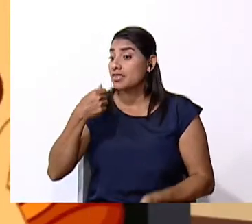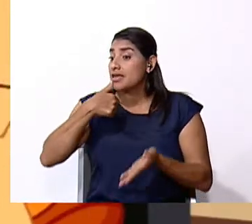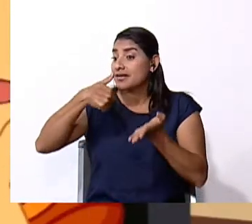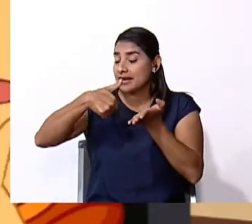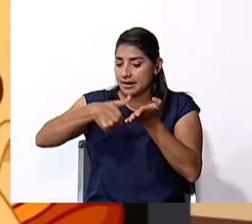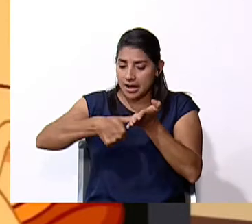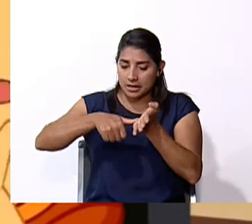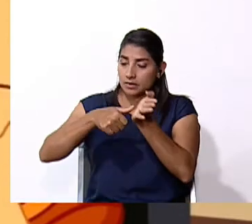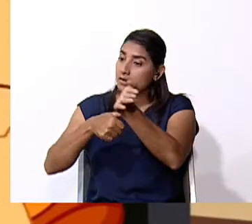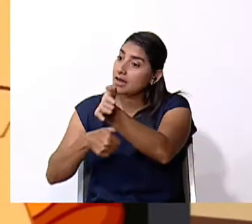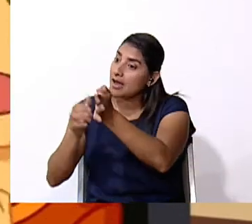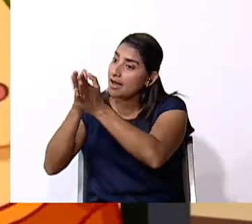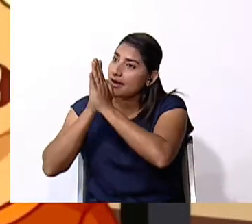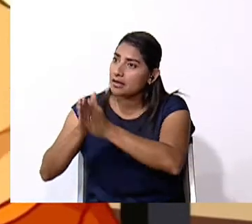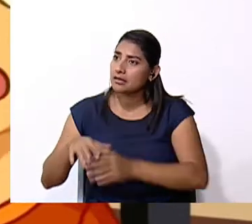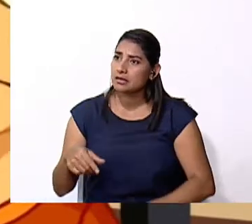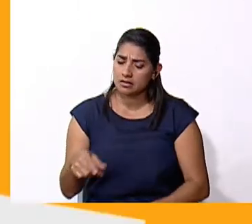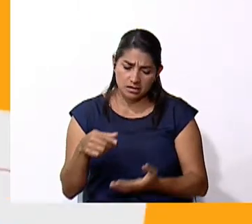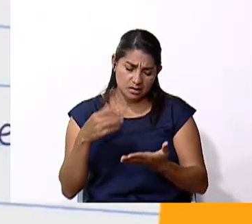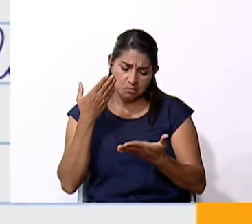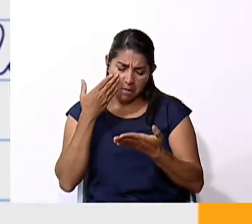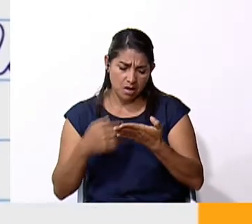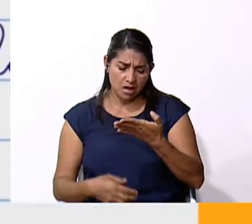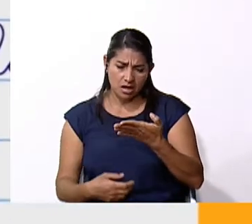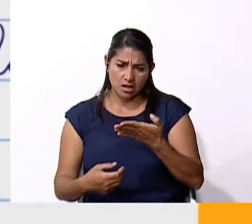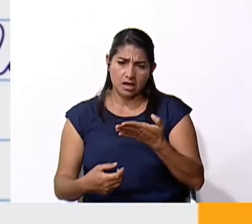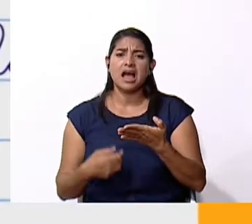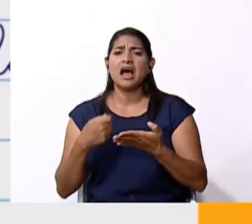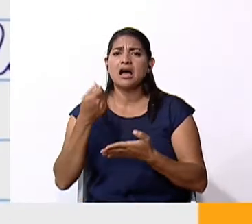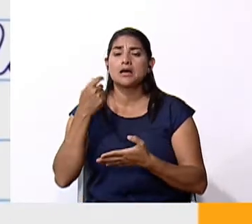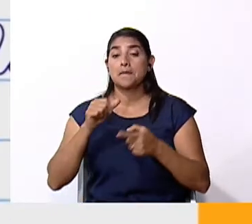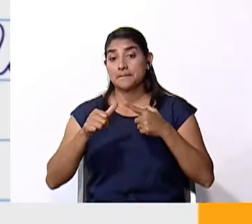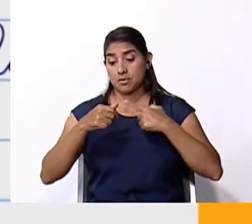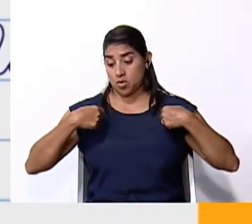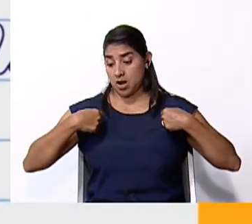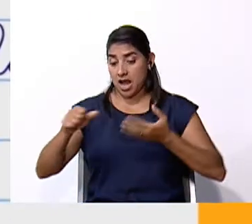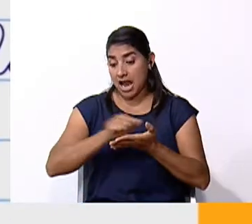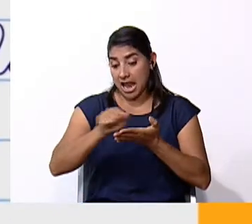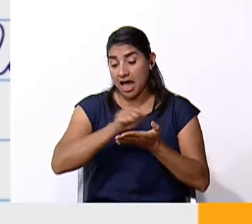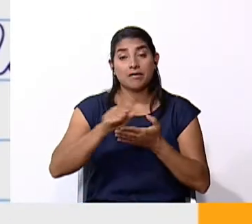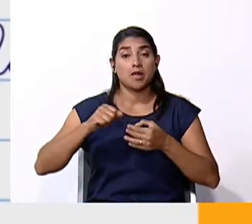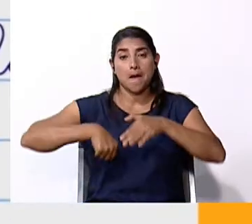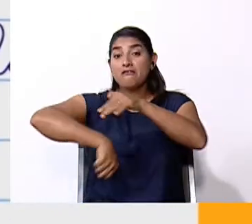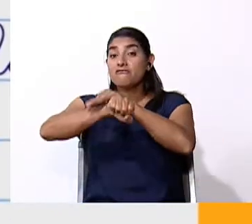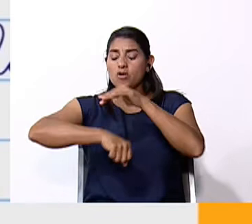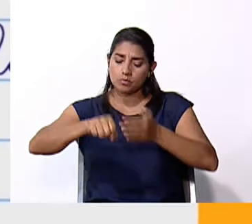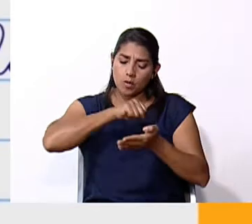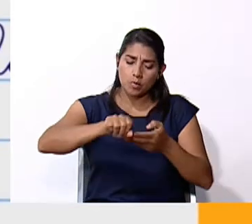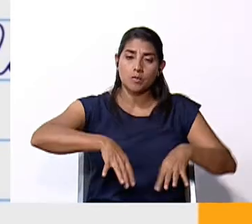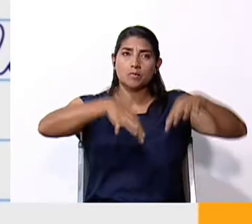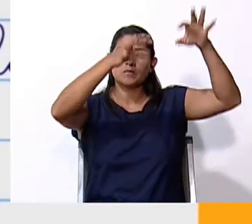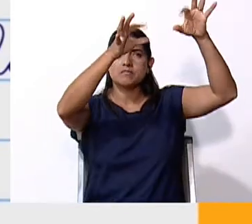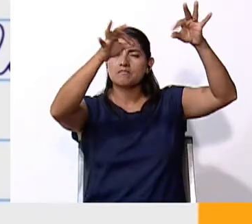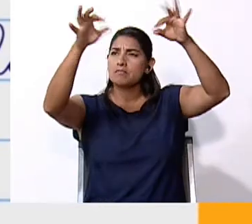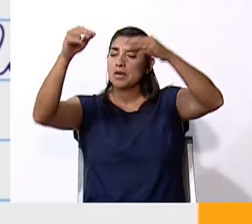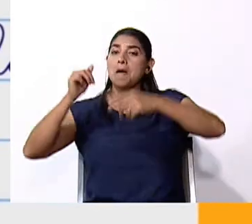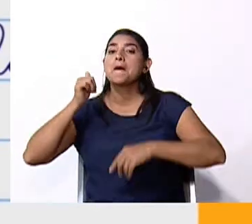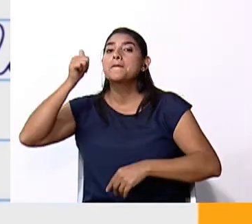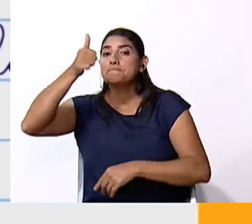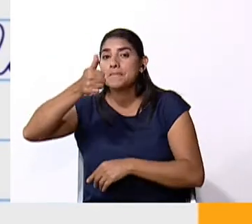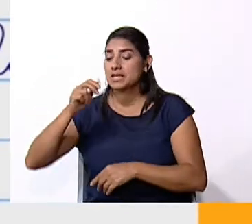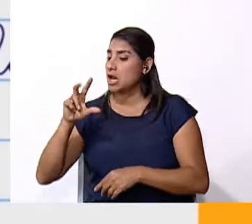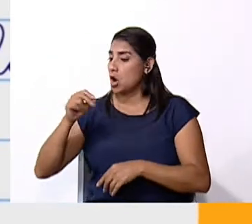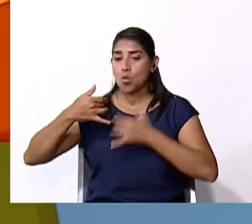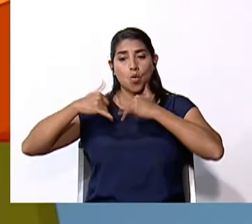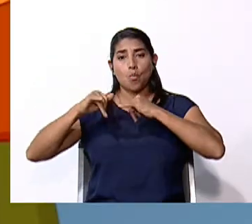nota pidiendo algo y dice que no entendió. Primero lávame la camiseta del equipo de fútbol. Ponla a colgar y mañana no